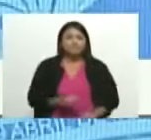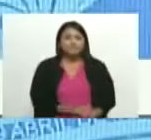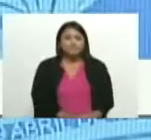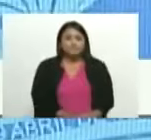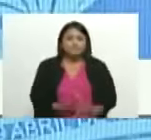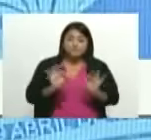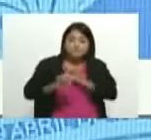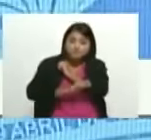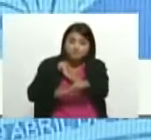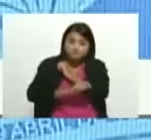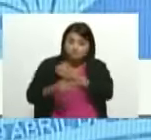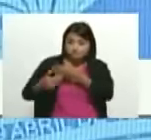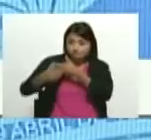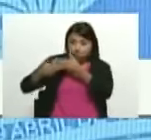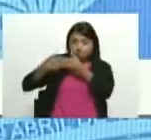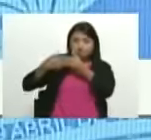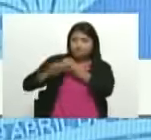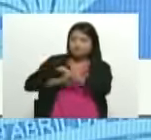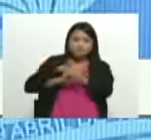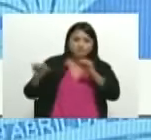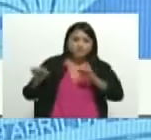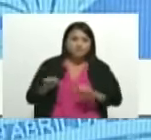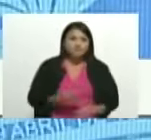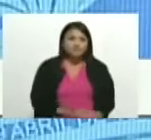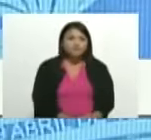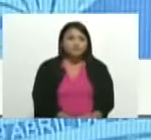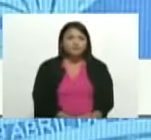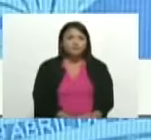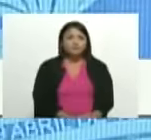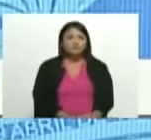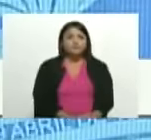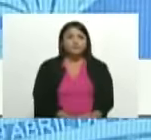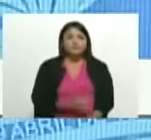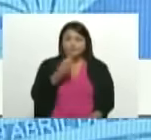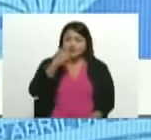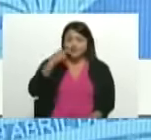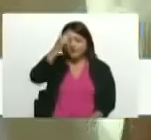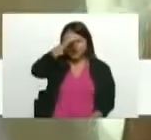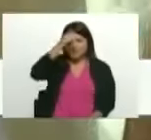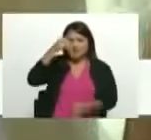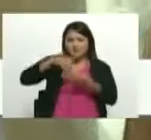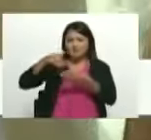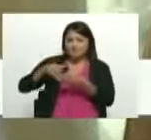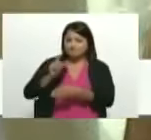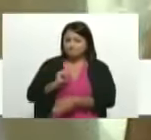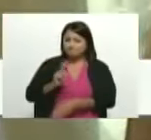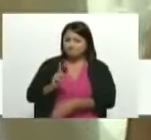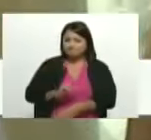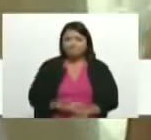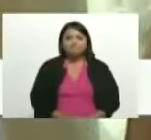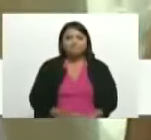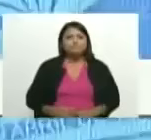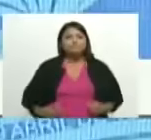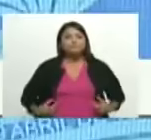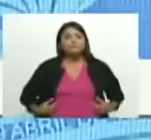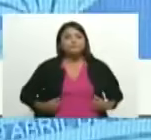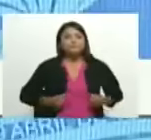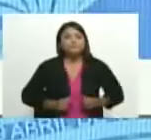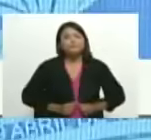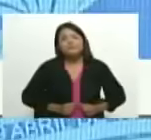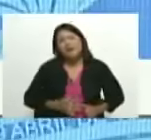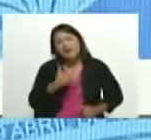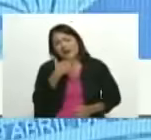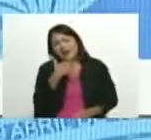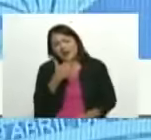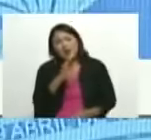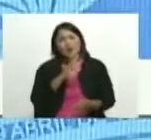fraudes. Eso que pasó el domingo no fue una elección, fue otra cosa. Puede haber sido un plan.